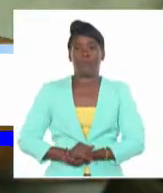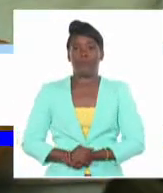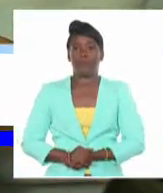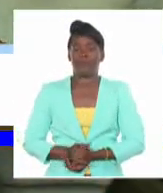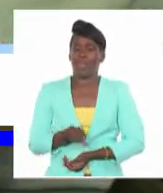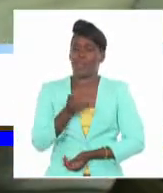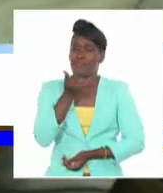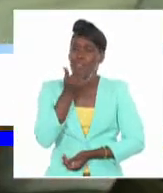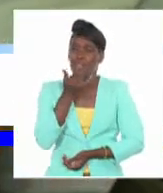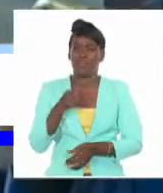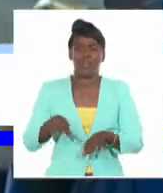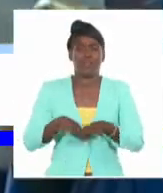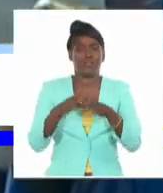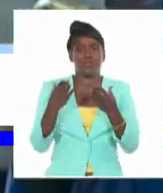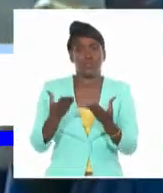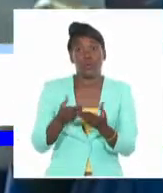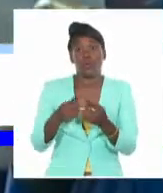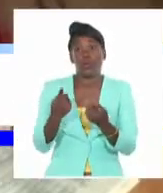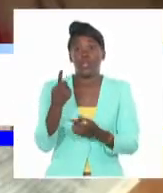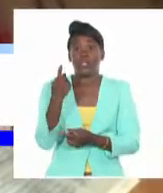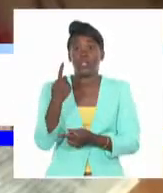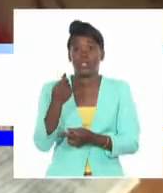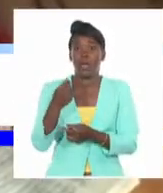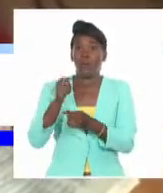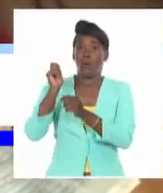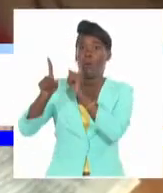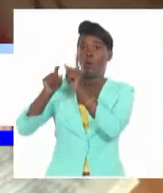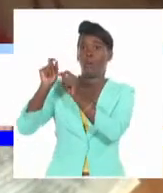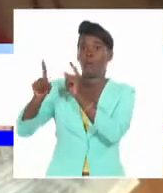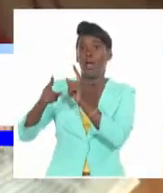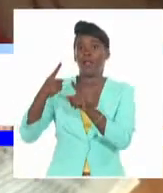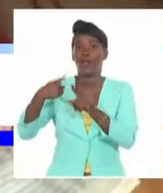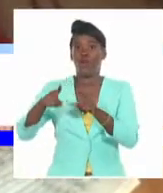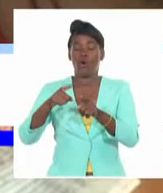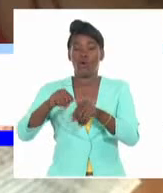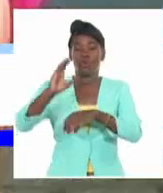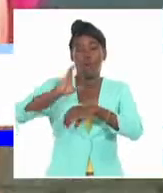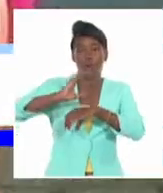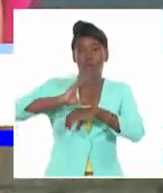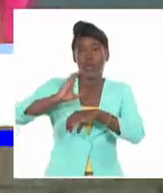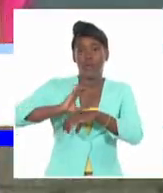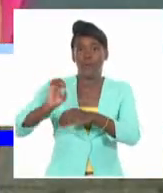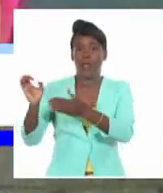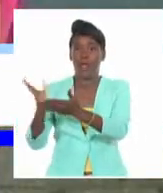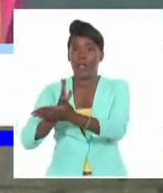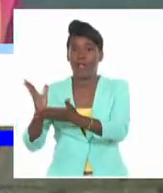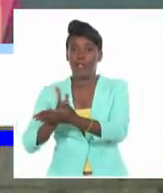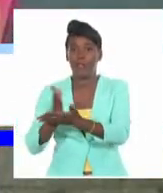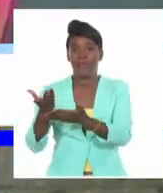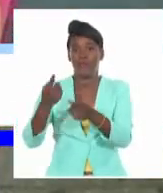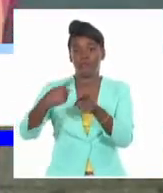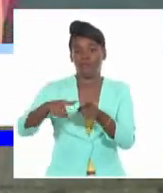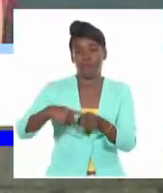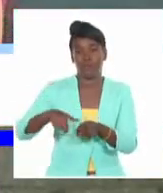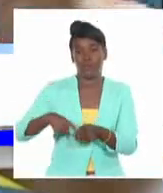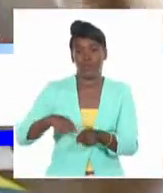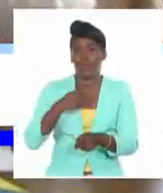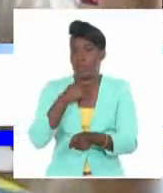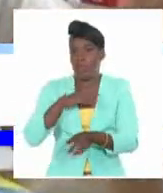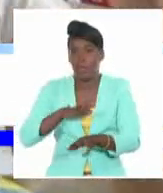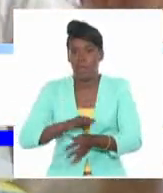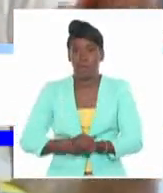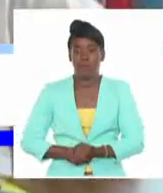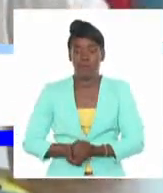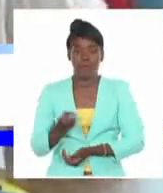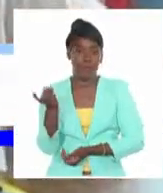dificultar las importaciones de tecnologías, equipos, materiales e insumos. Ejemplo, el Programa Nacional de Implante